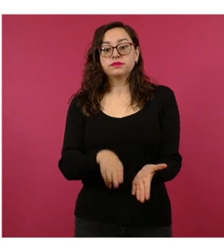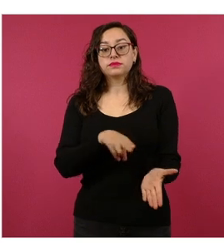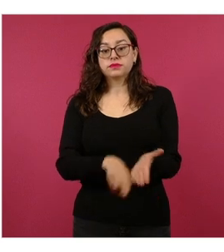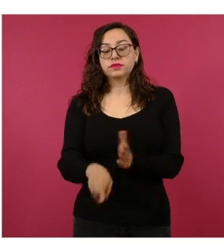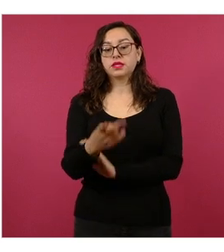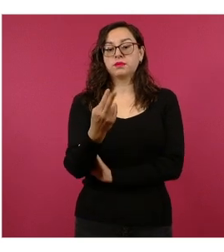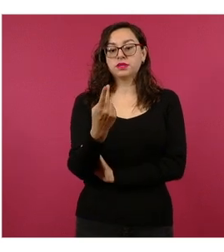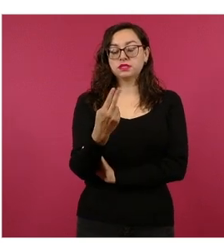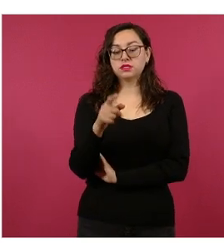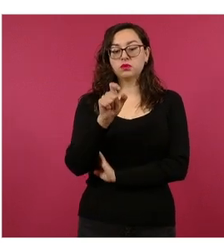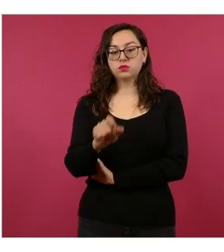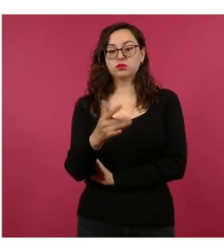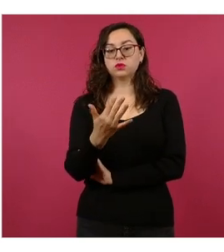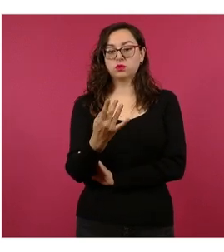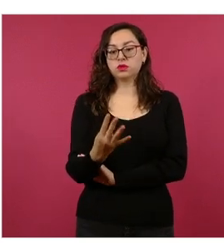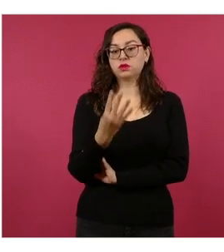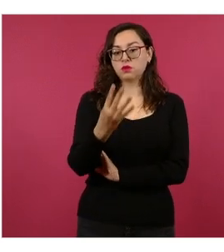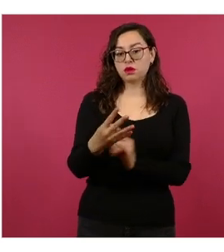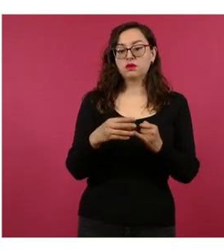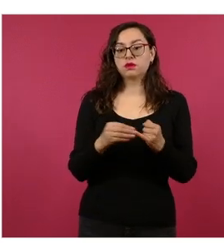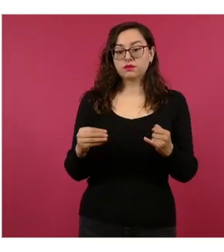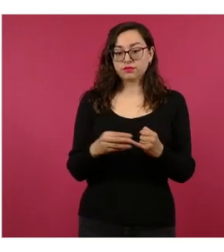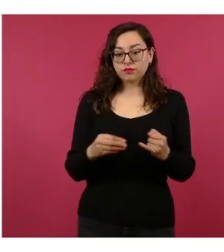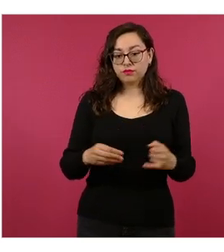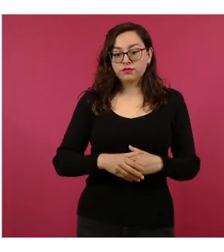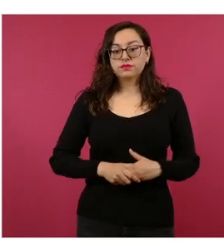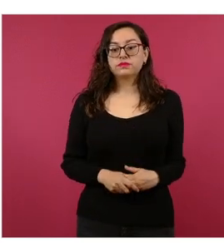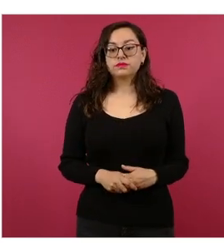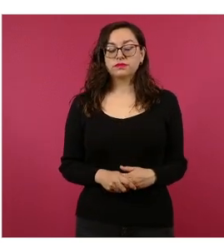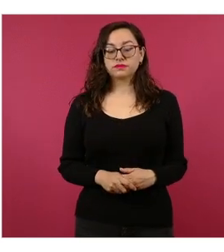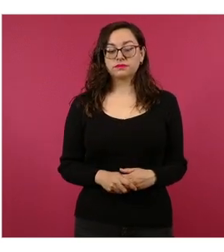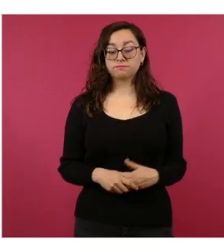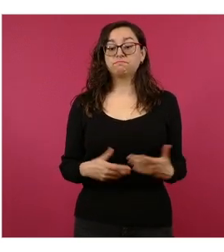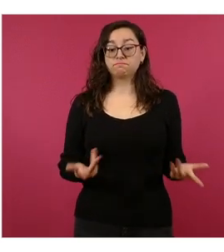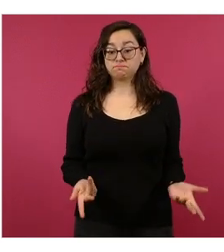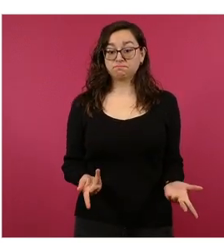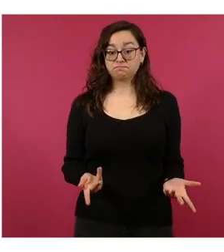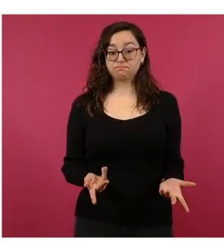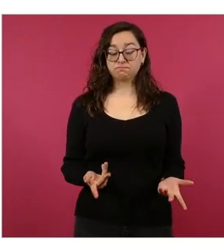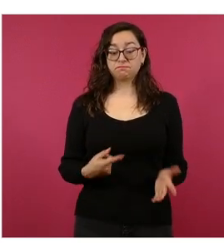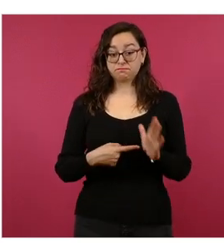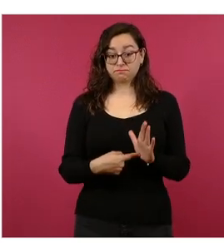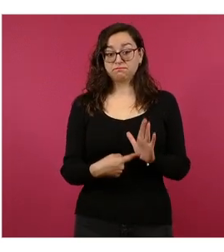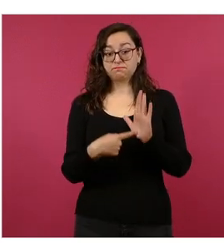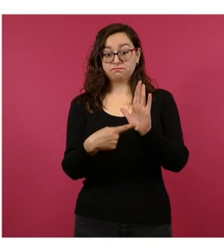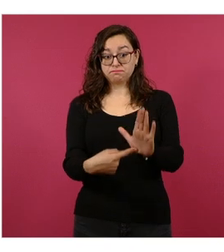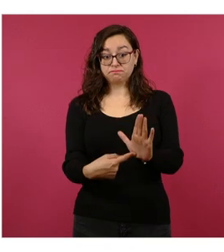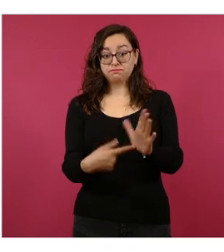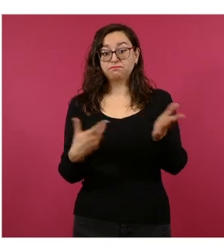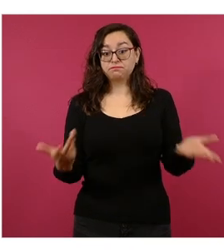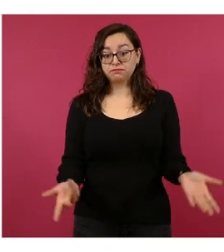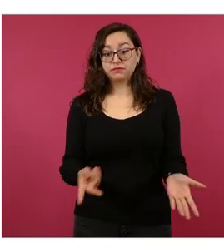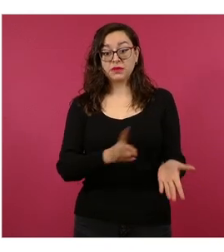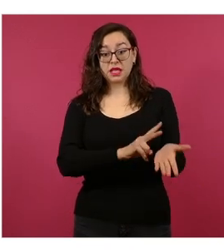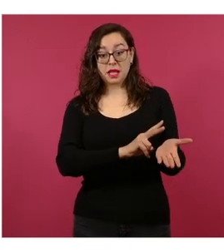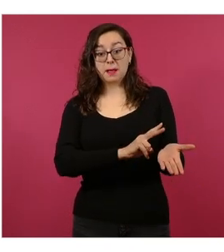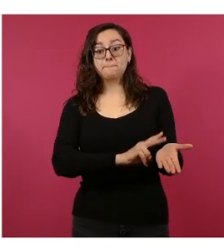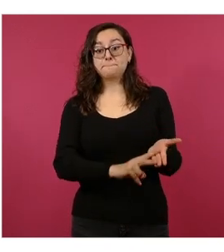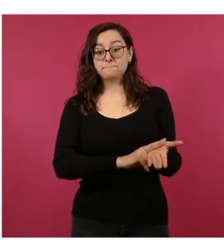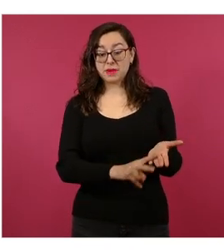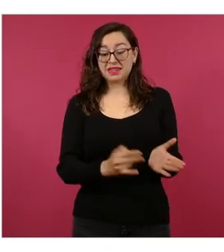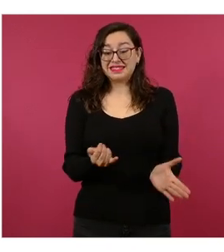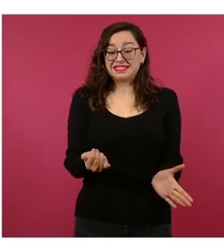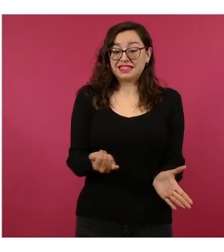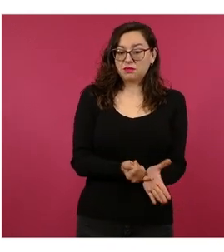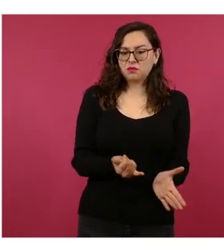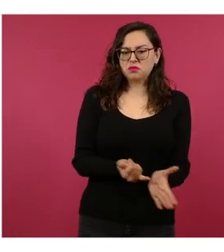con 55 centavos. En esta ocasión, inicio de esta manera para comentar que el incentivo fiscal para la gasolina regular para esta